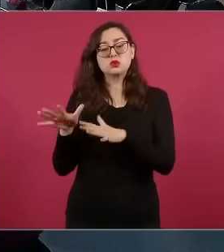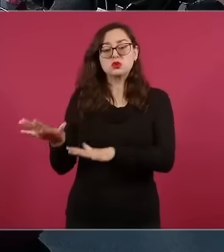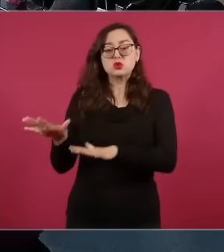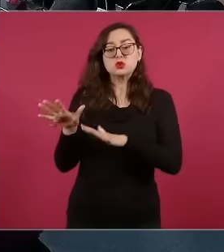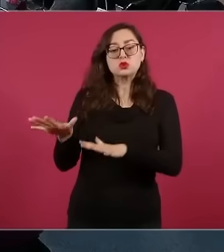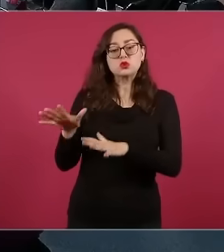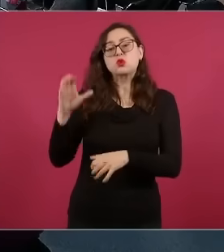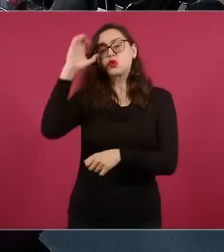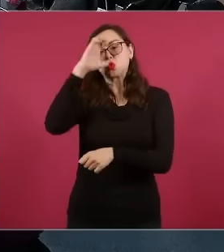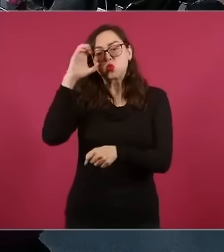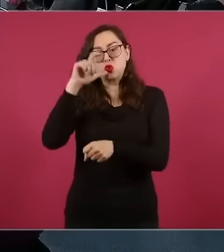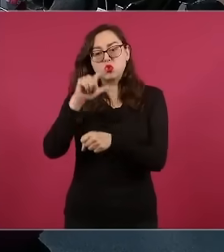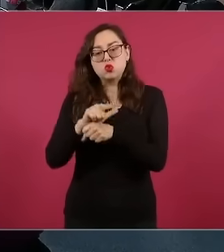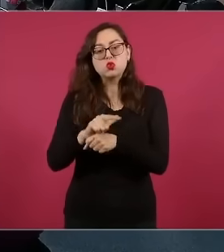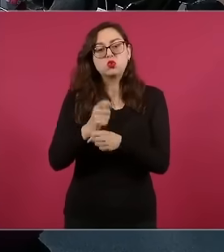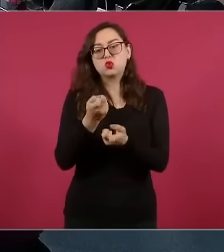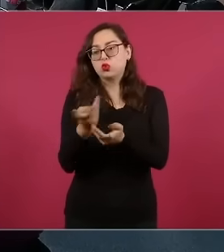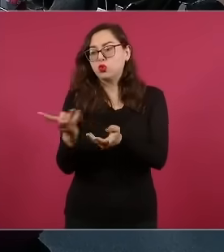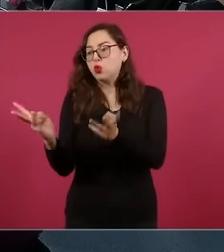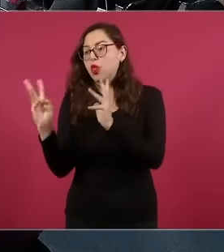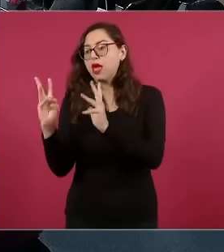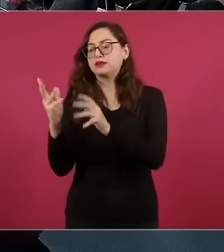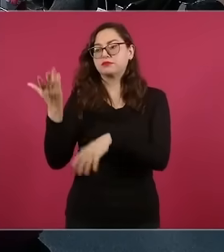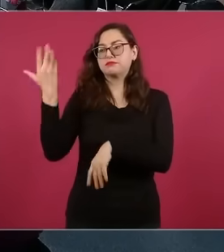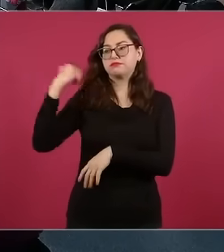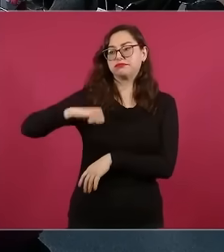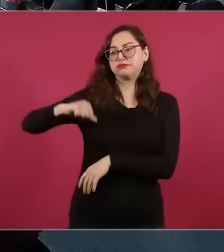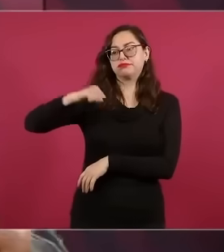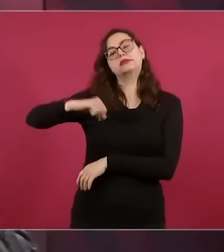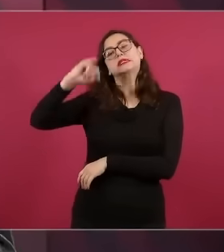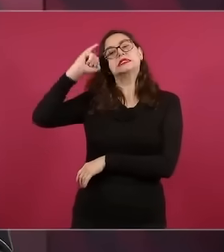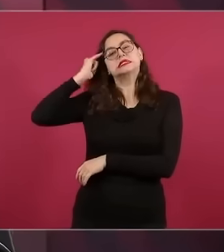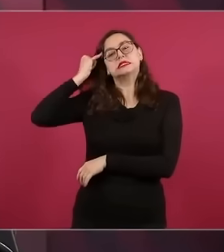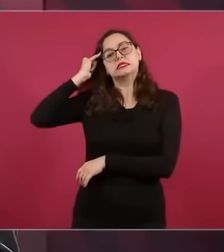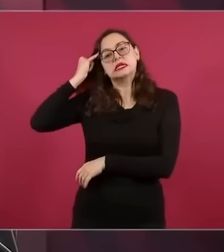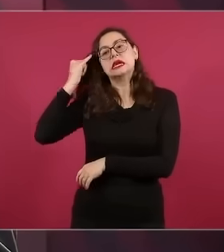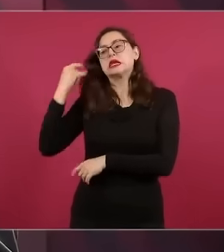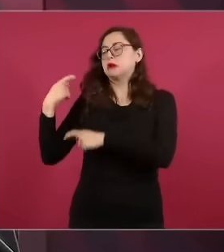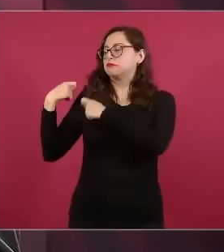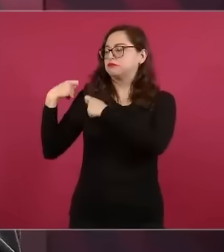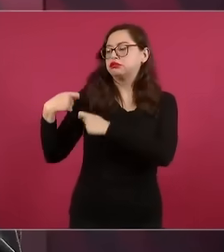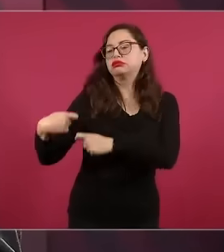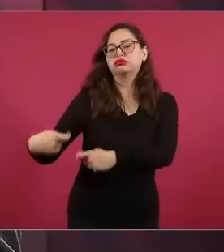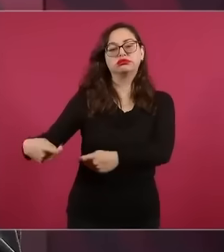por las culturas, por las grandes civilizaciones que florecieron en nuestro país.